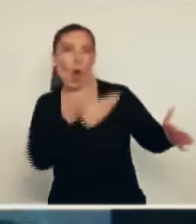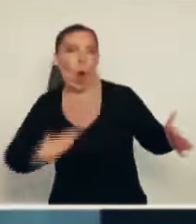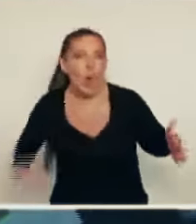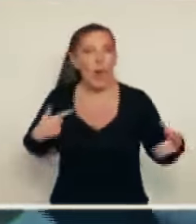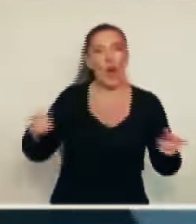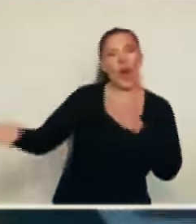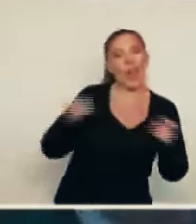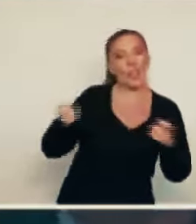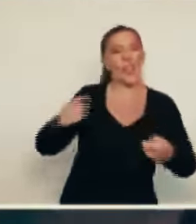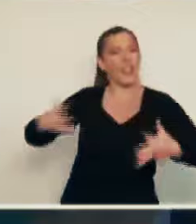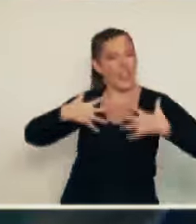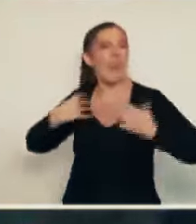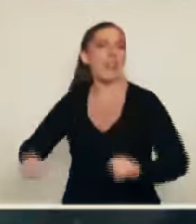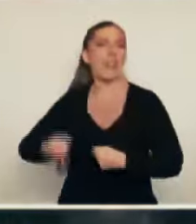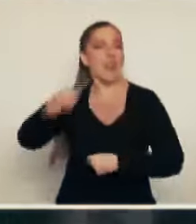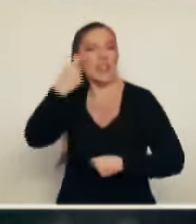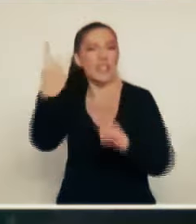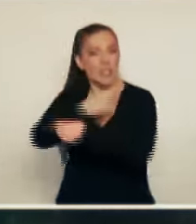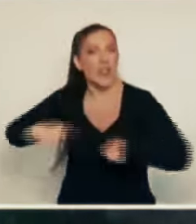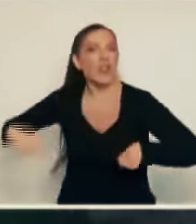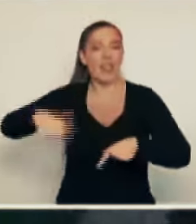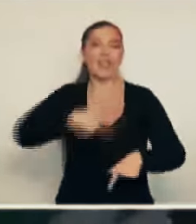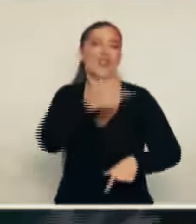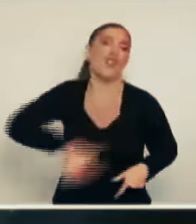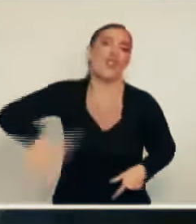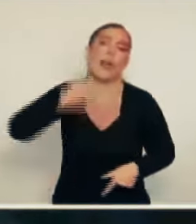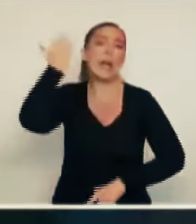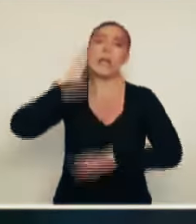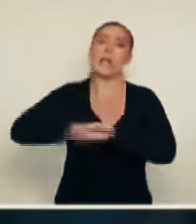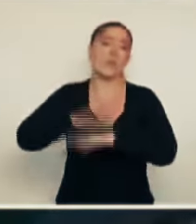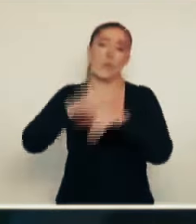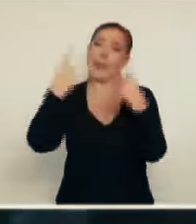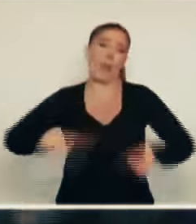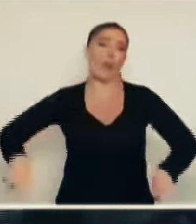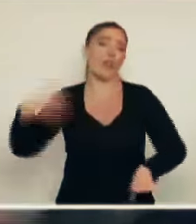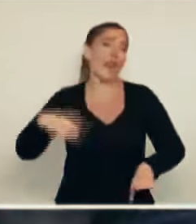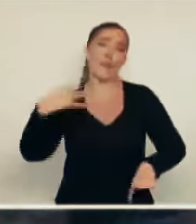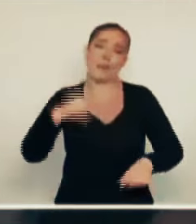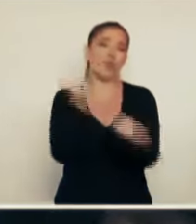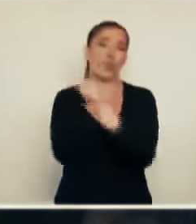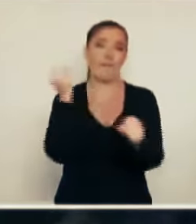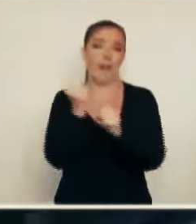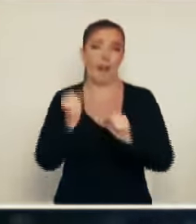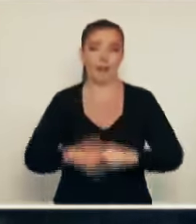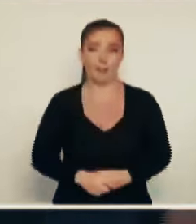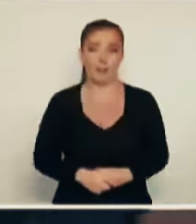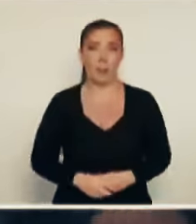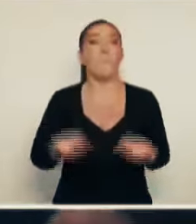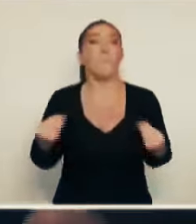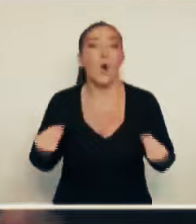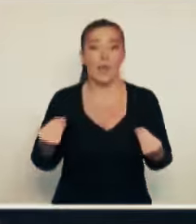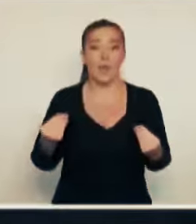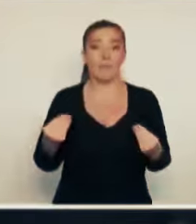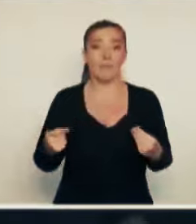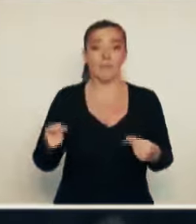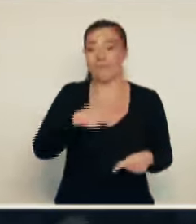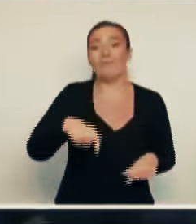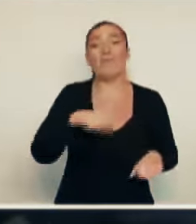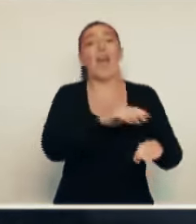intereses de la sociedad y haciéndonos cargo de las cosas que había que hacer. Porque, hermano o